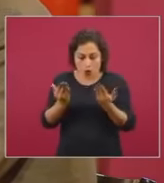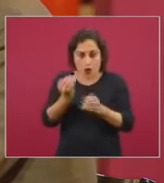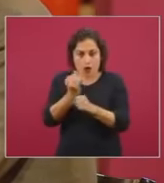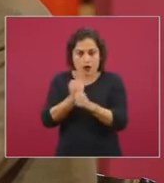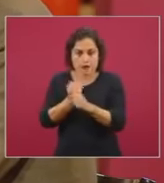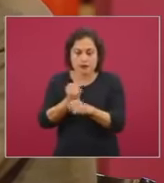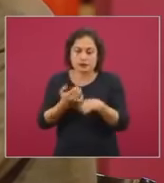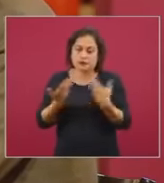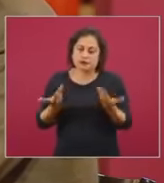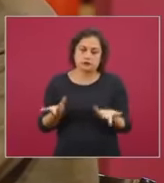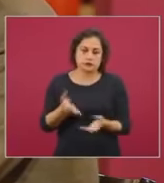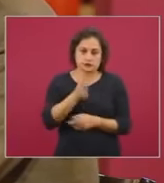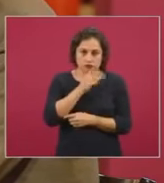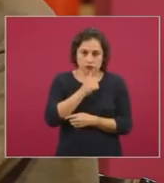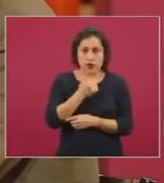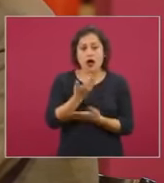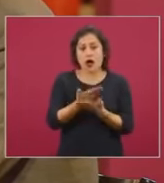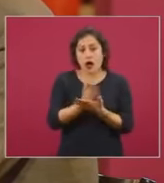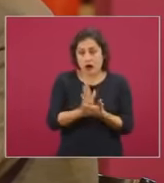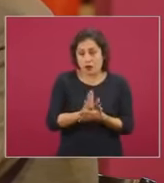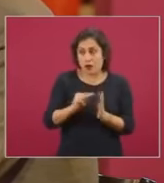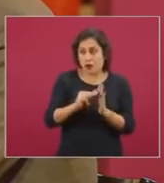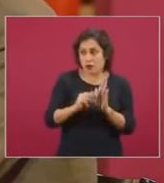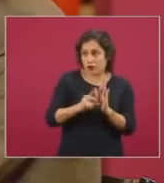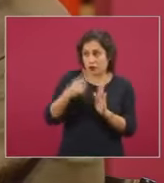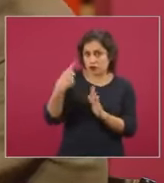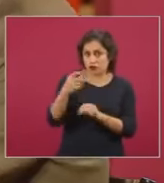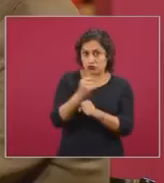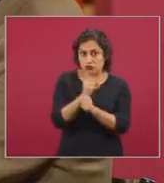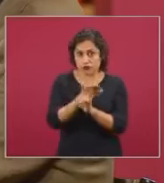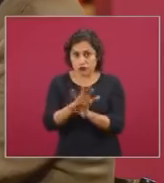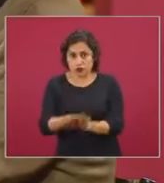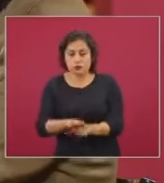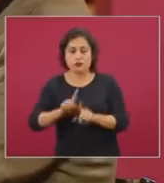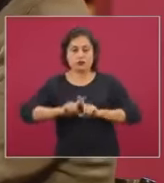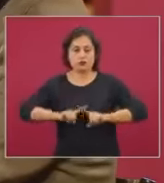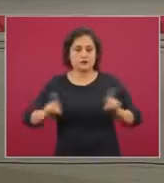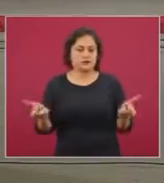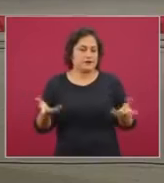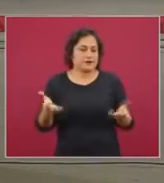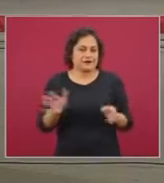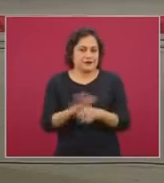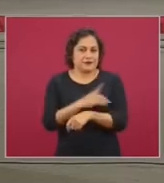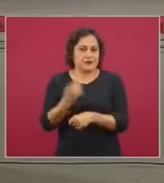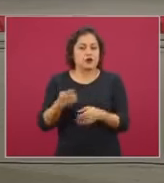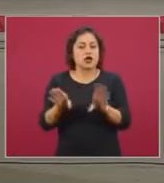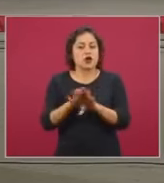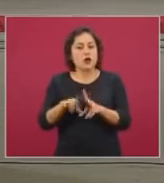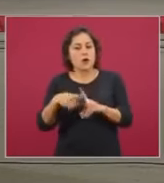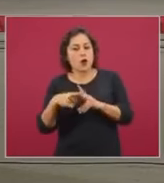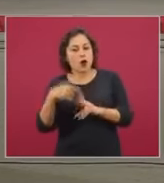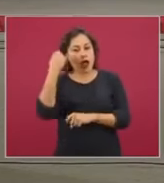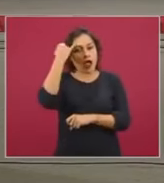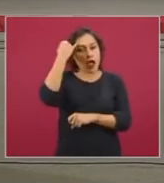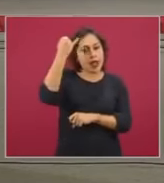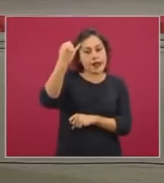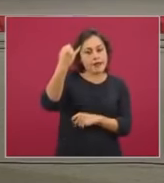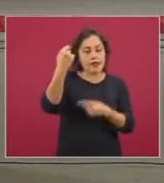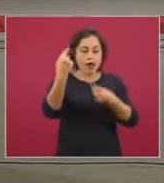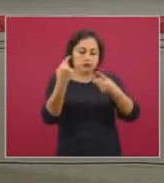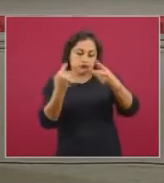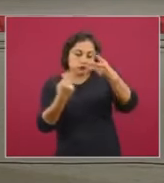¿no? Entonces, a partir de qué número, con cómo calculas lo esperado, qué tipo